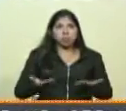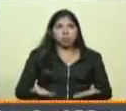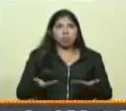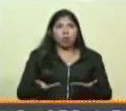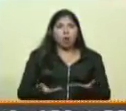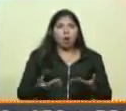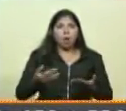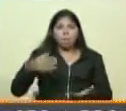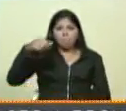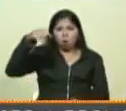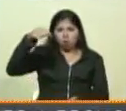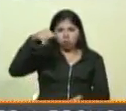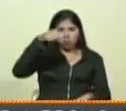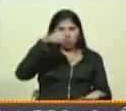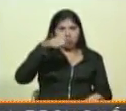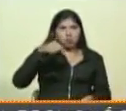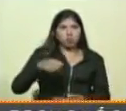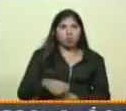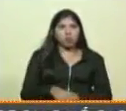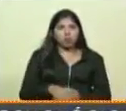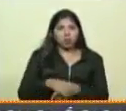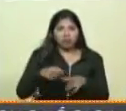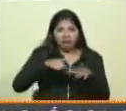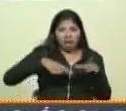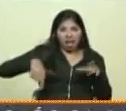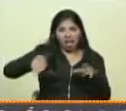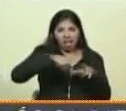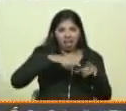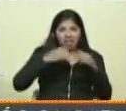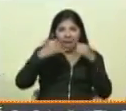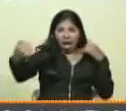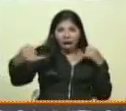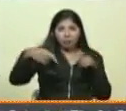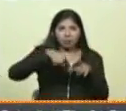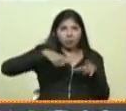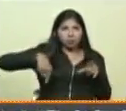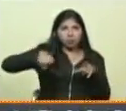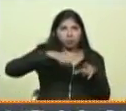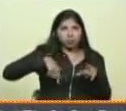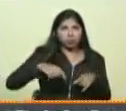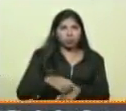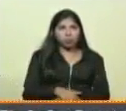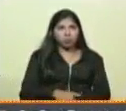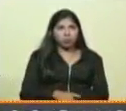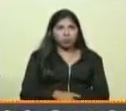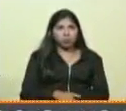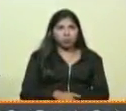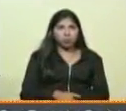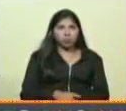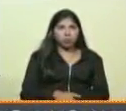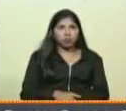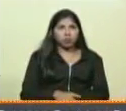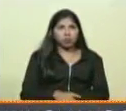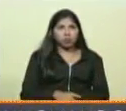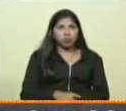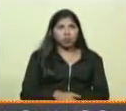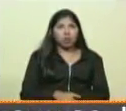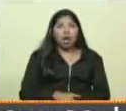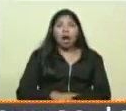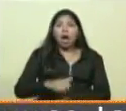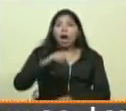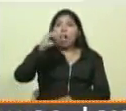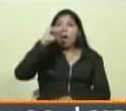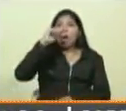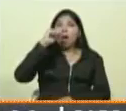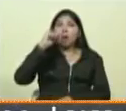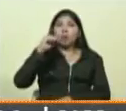bolsas ya empaquetadas. Vean aquí el cable encamisado. Vean esto, esto es importante aquí, camarógrafo. Estas son válvulas de agua, que son